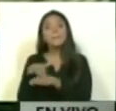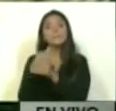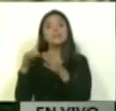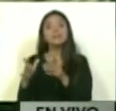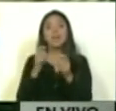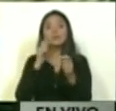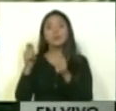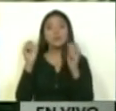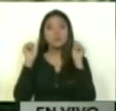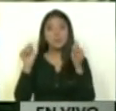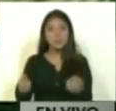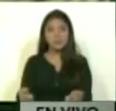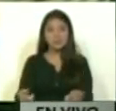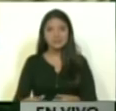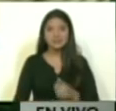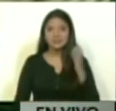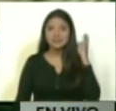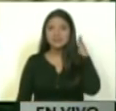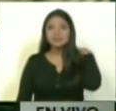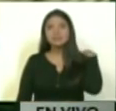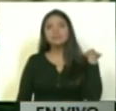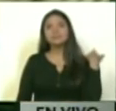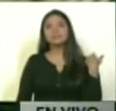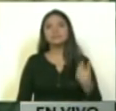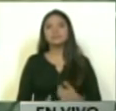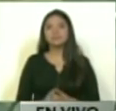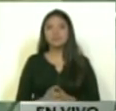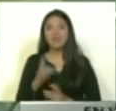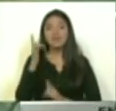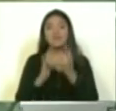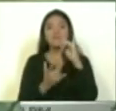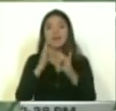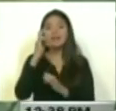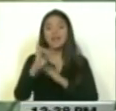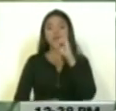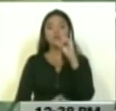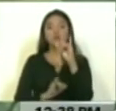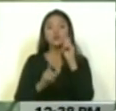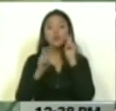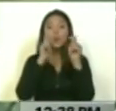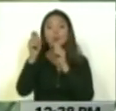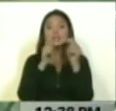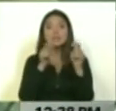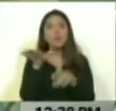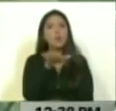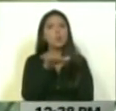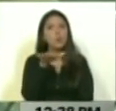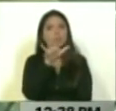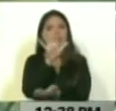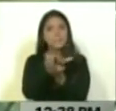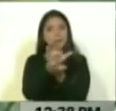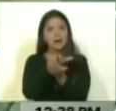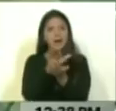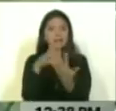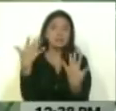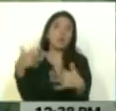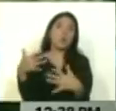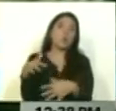arranca la Feria Internacional del Turismo en Margarita. Una guarapa,